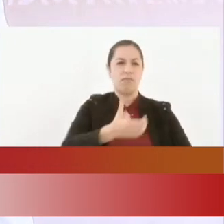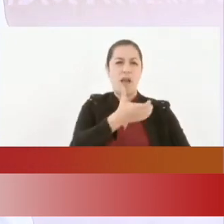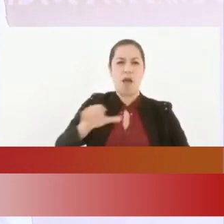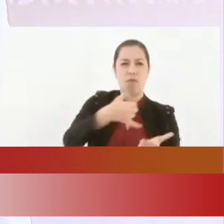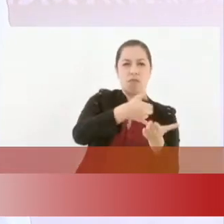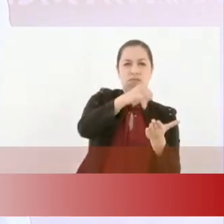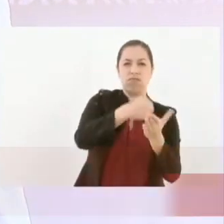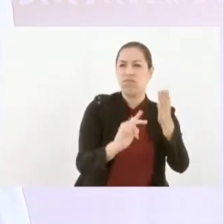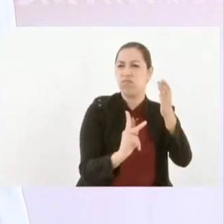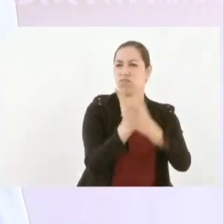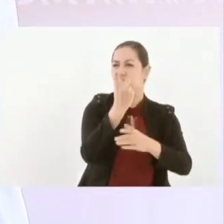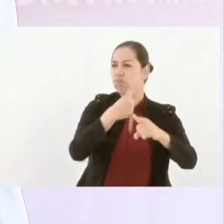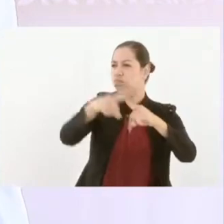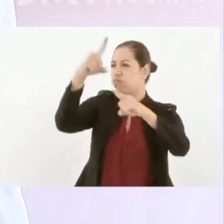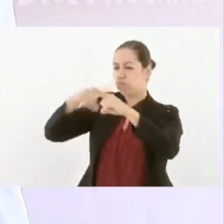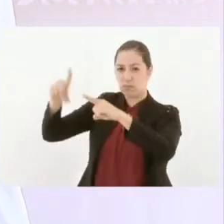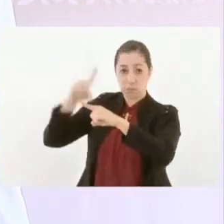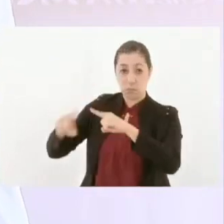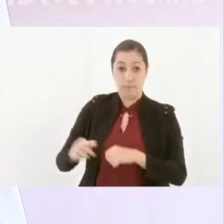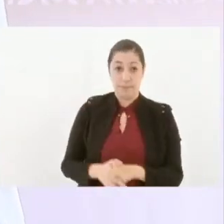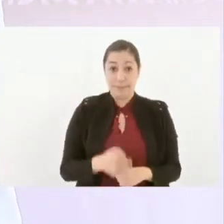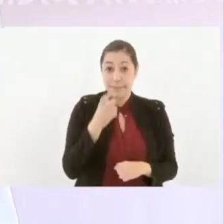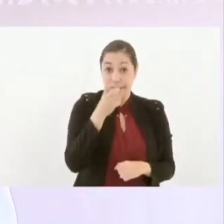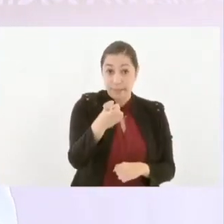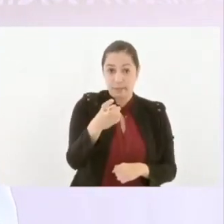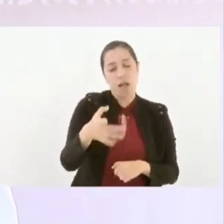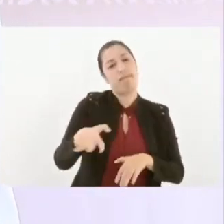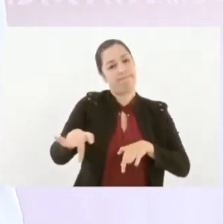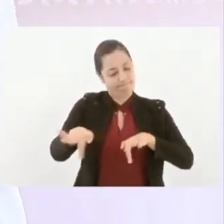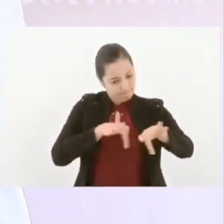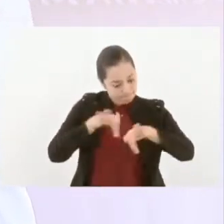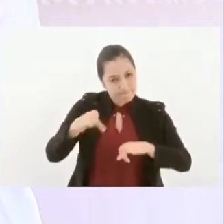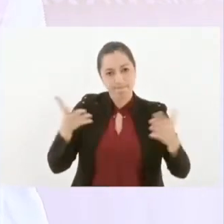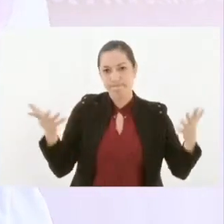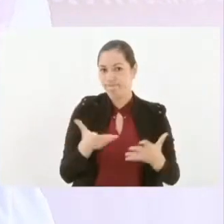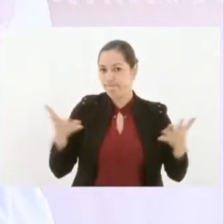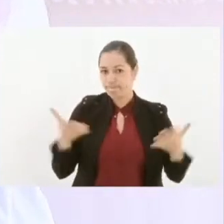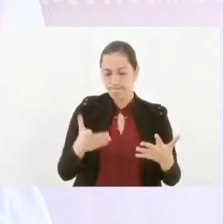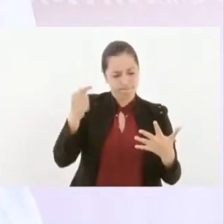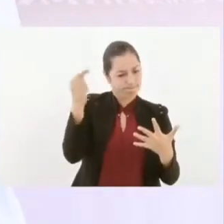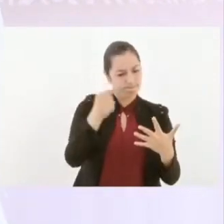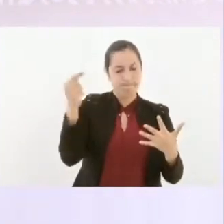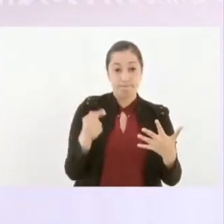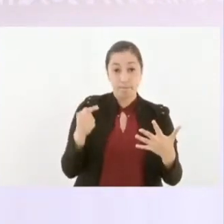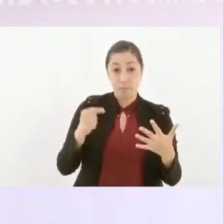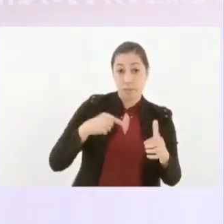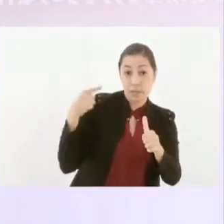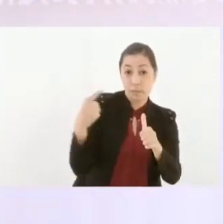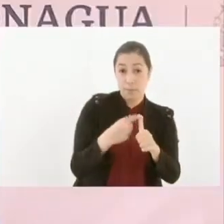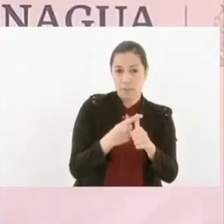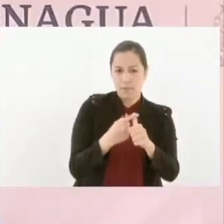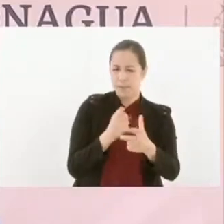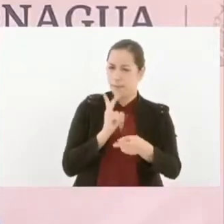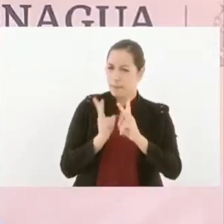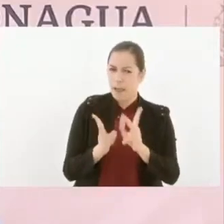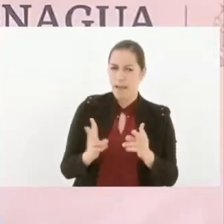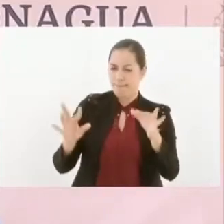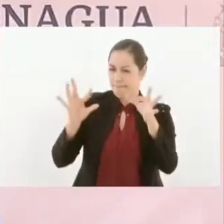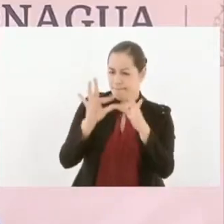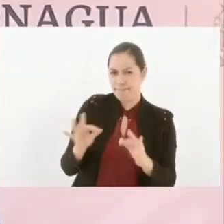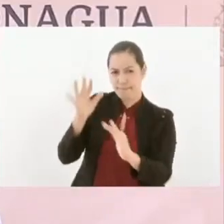Tiene que llevarse a cabo un trabajo de convencimiento, de